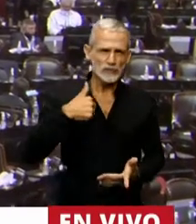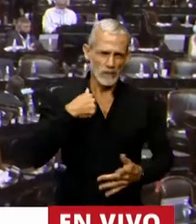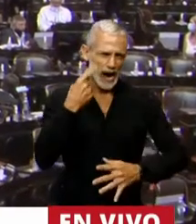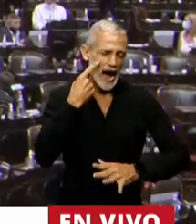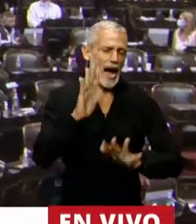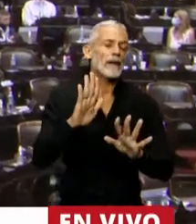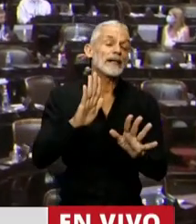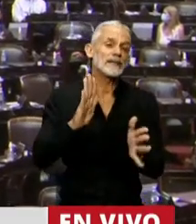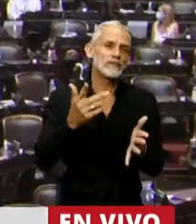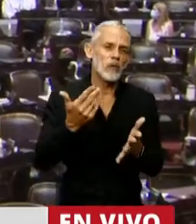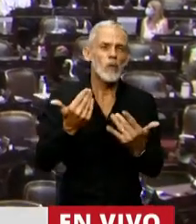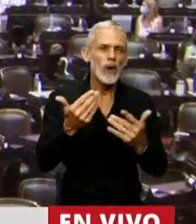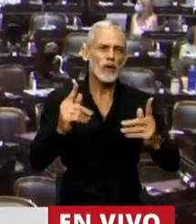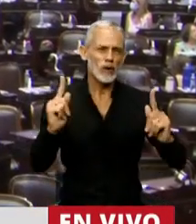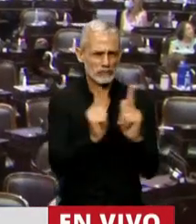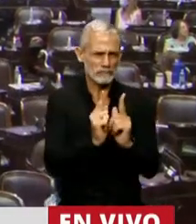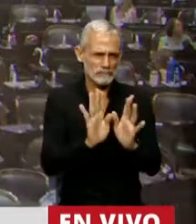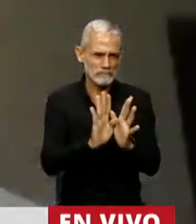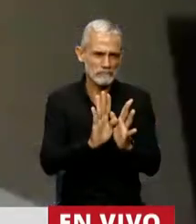ser muy concreto,